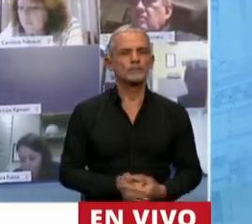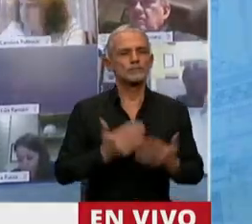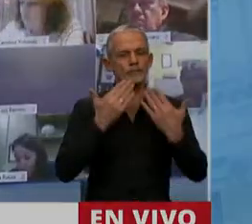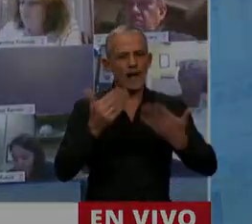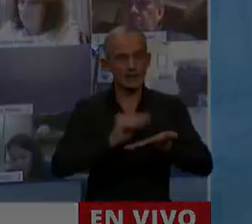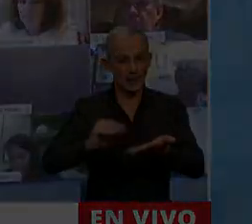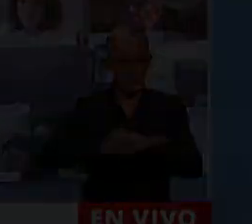Gracias, diputado.